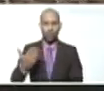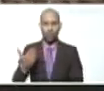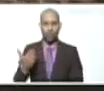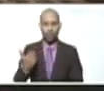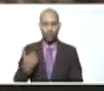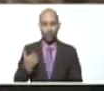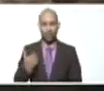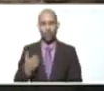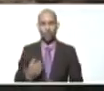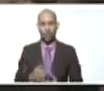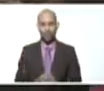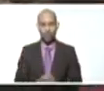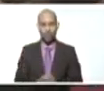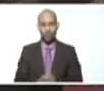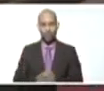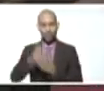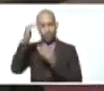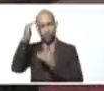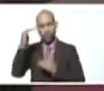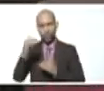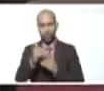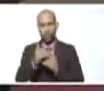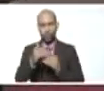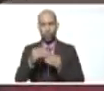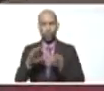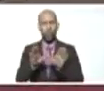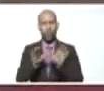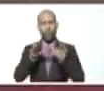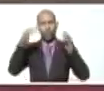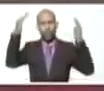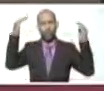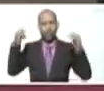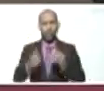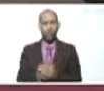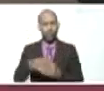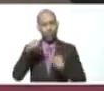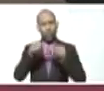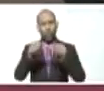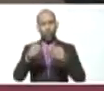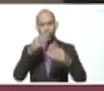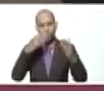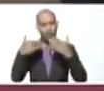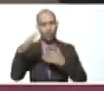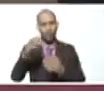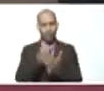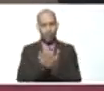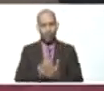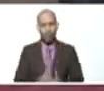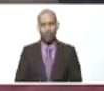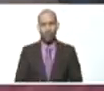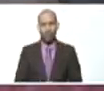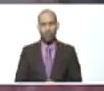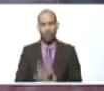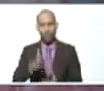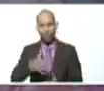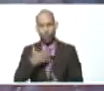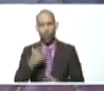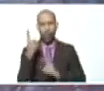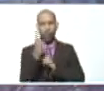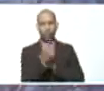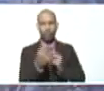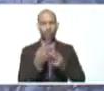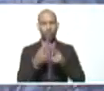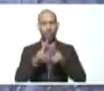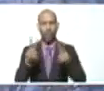y Espíritu Santo, descienda sobre ustedes y permanezca para siempre. Pueden ir en